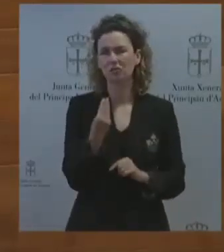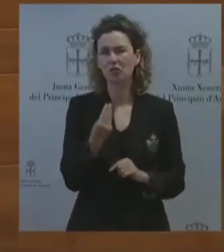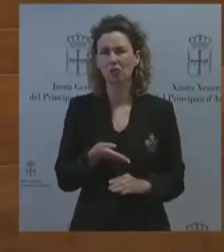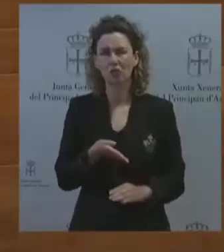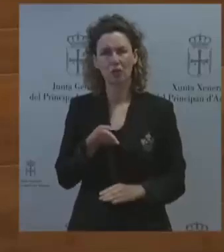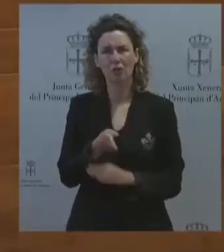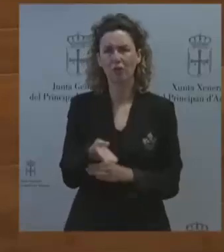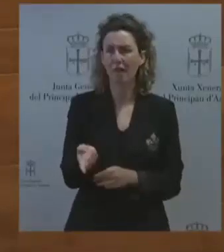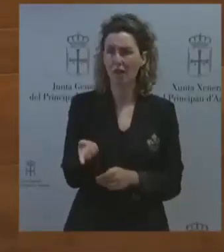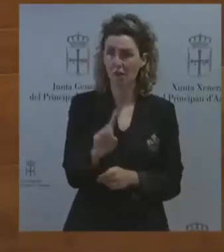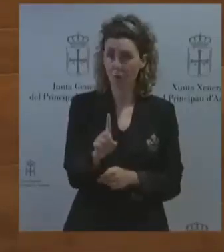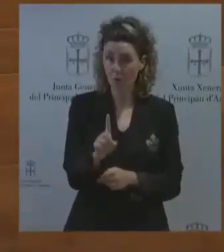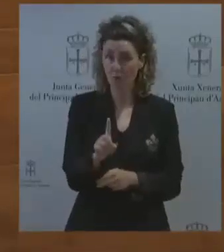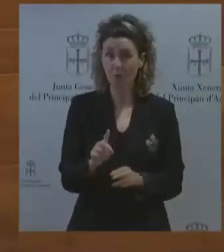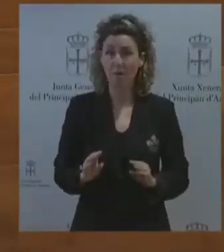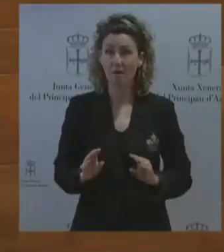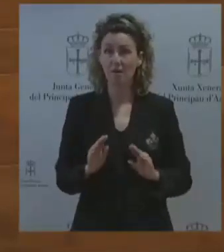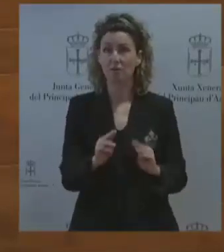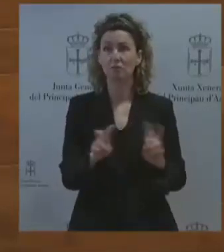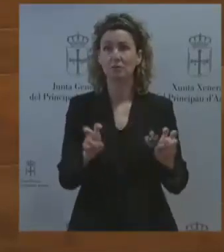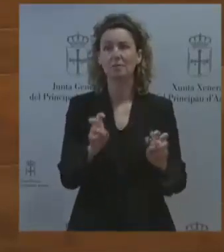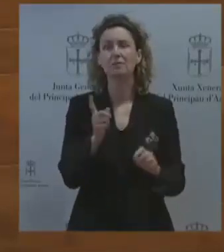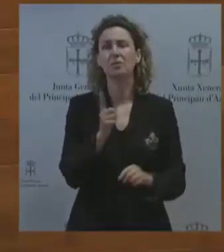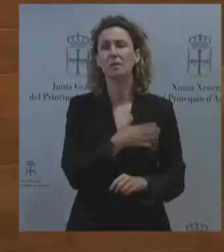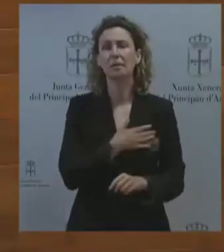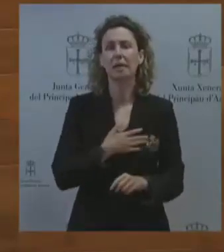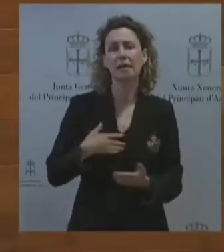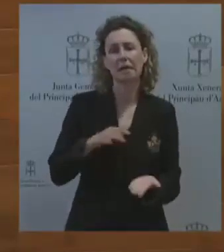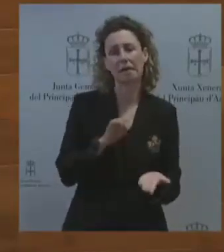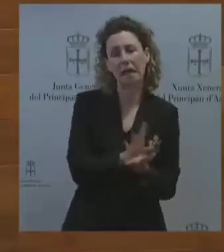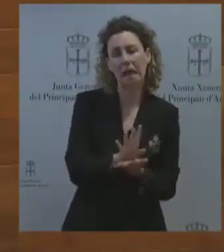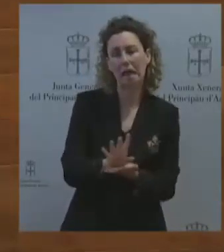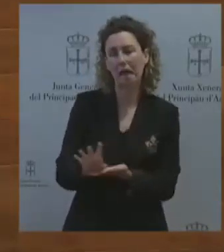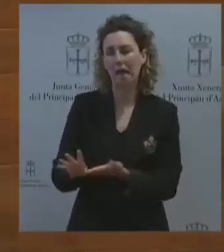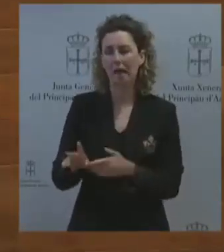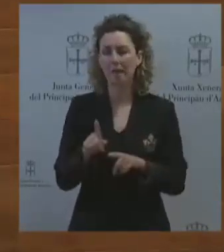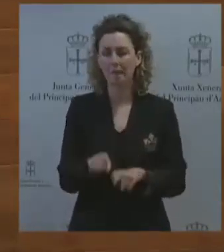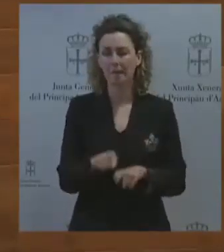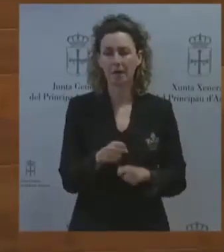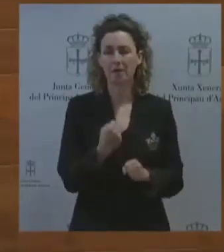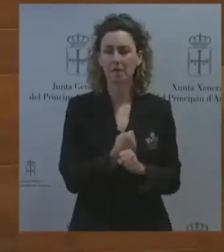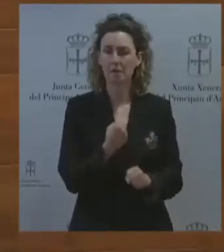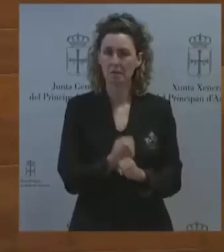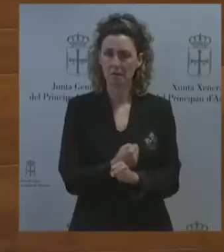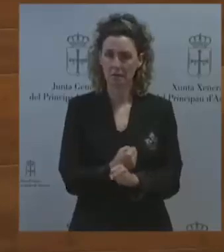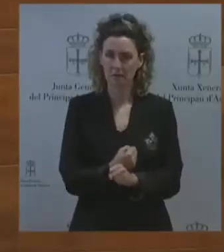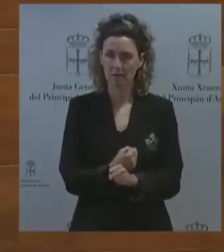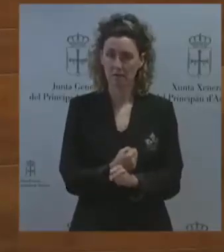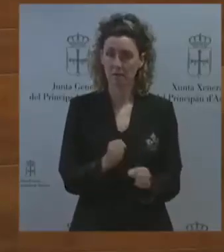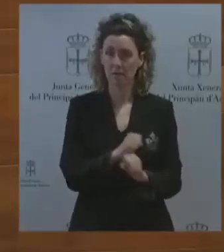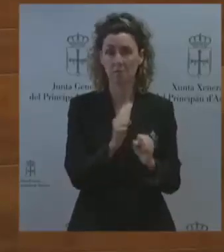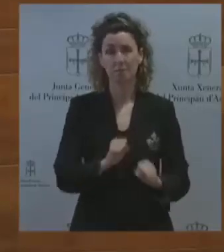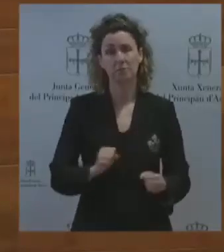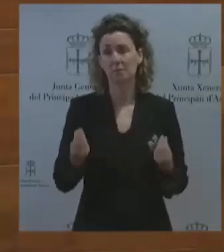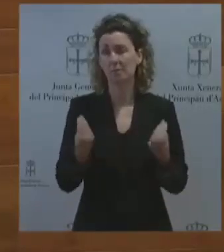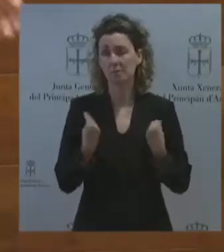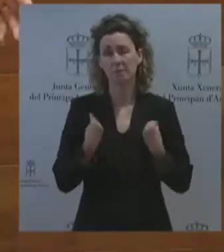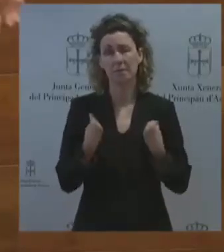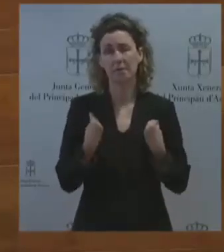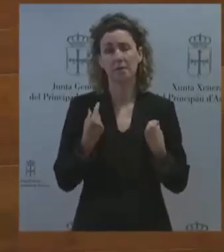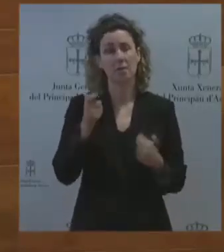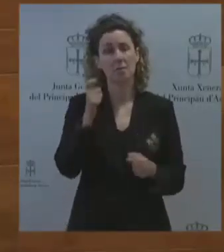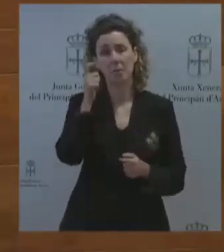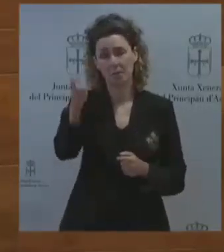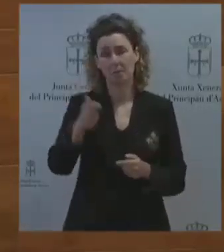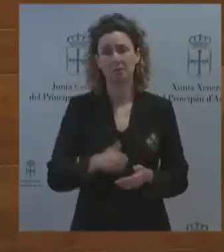intención de expulsar a nuestros productores de sus explotaciones y hacer inviable la vida en el medio rural. Las instituciones deben rectificar